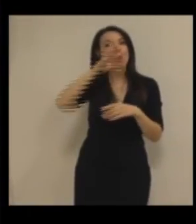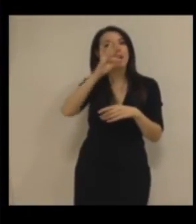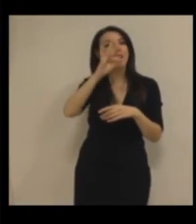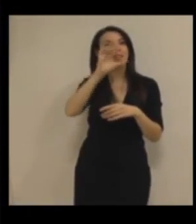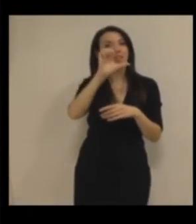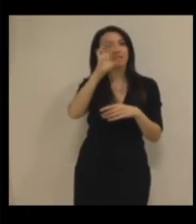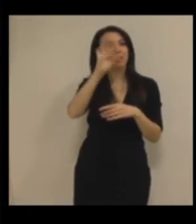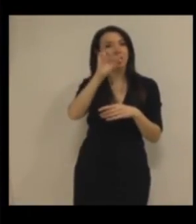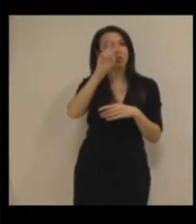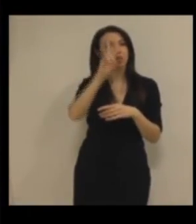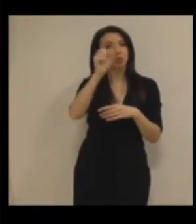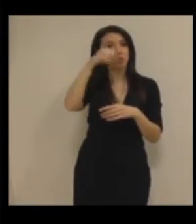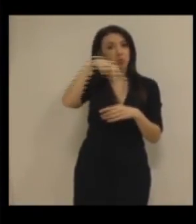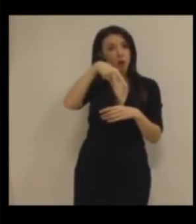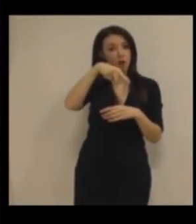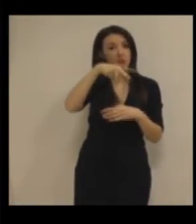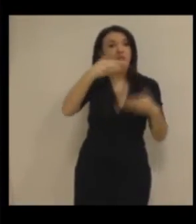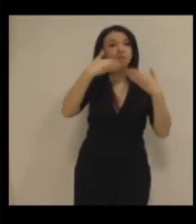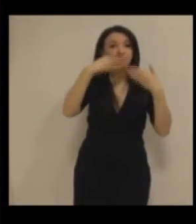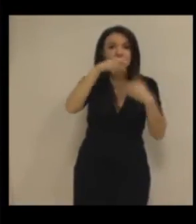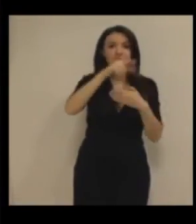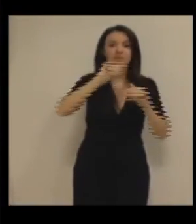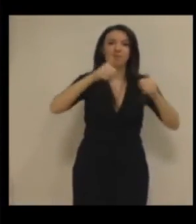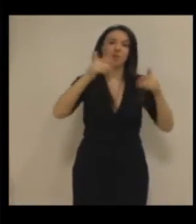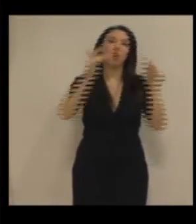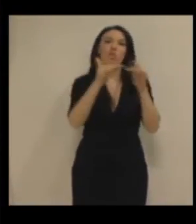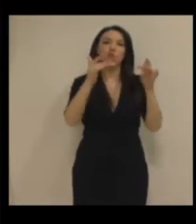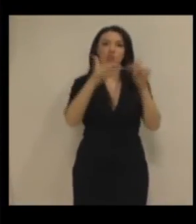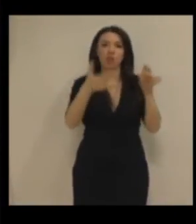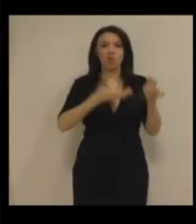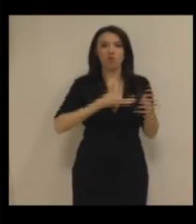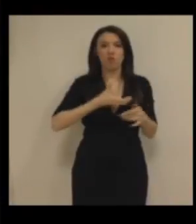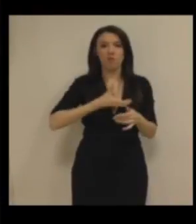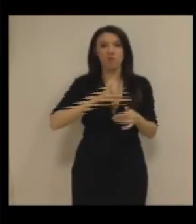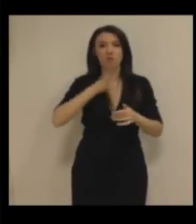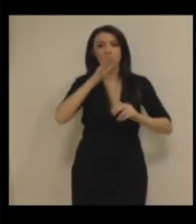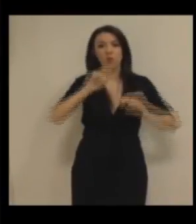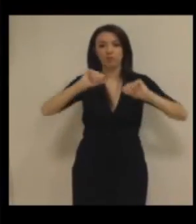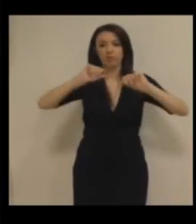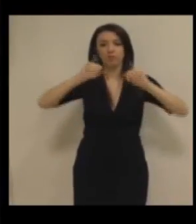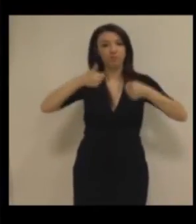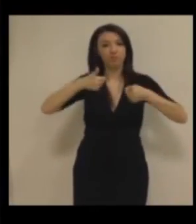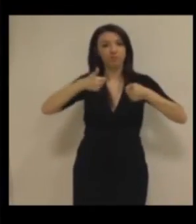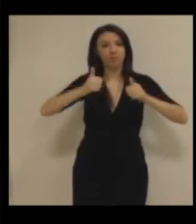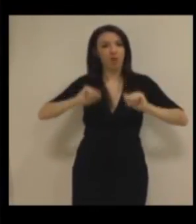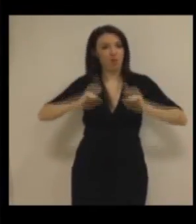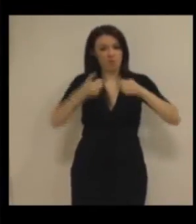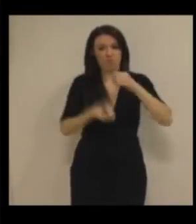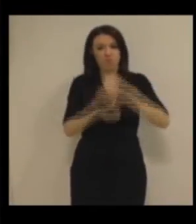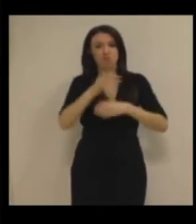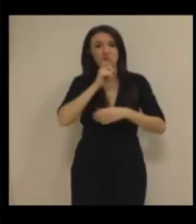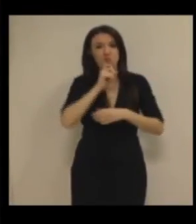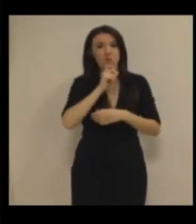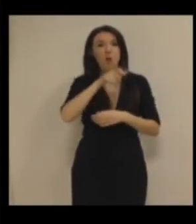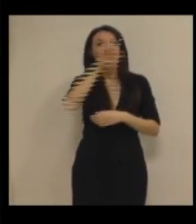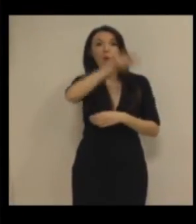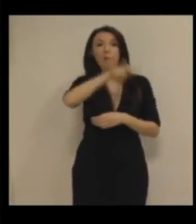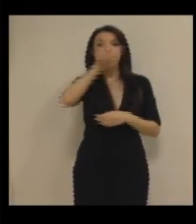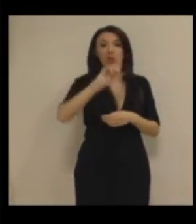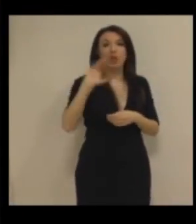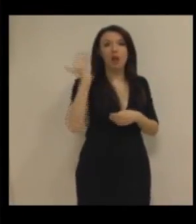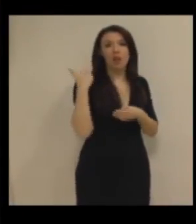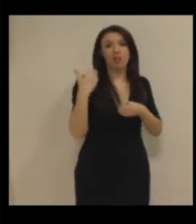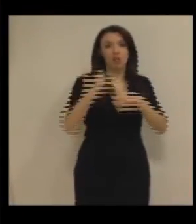contacto con el ayuntamiento, porque el principio fue, vamos a empezar, además de con las personas con lesión